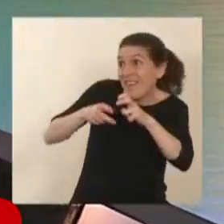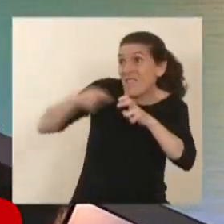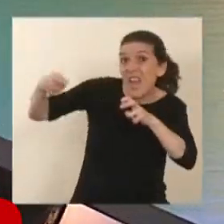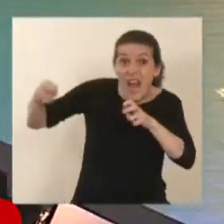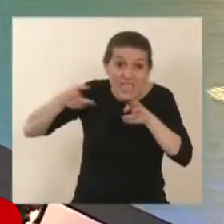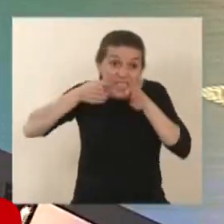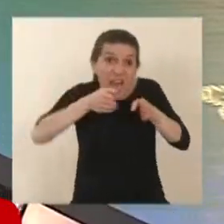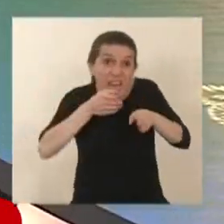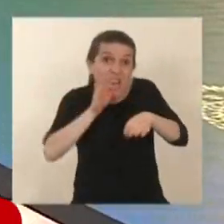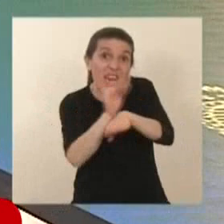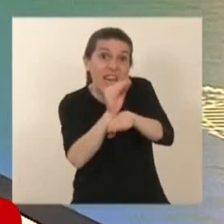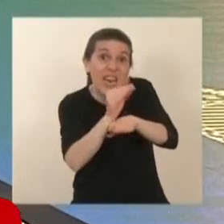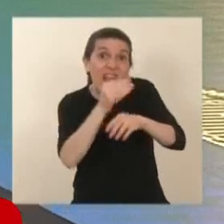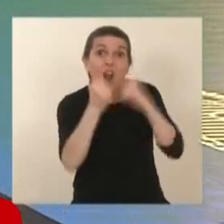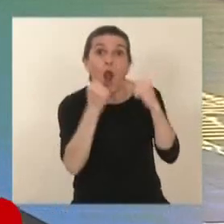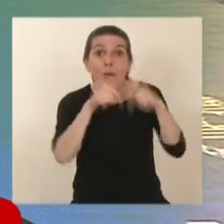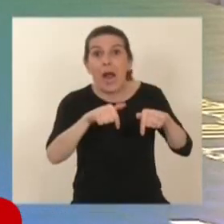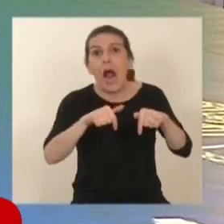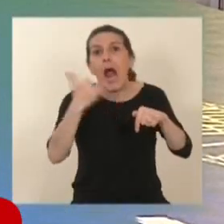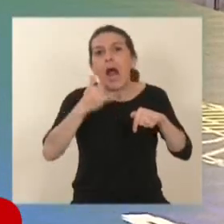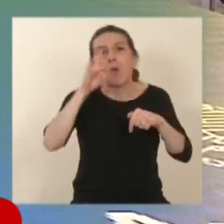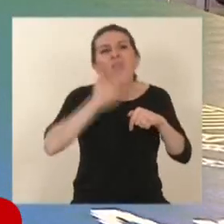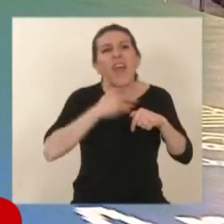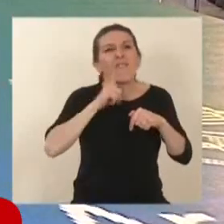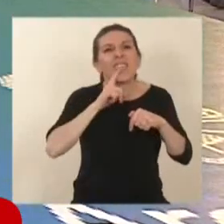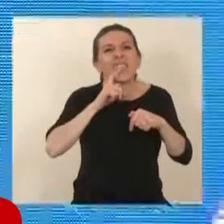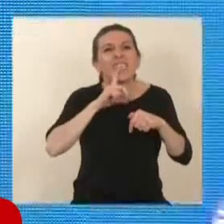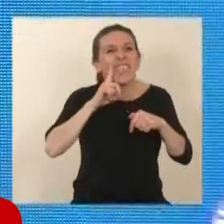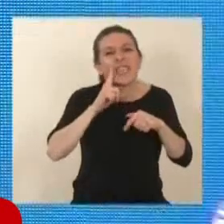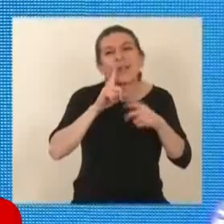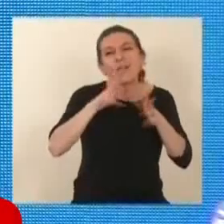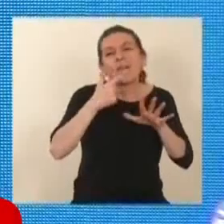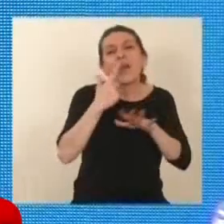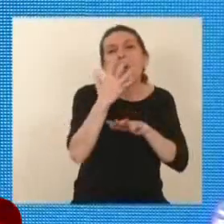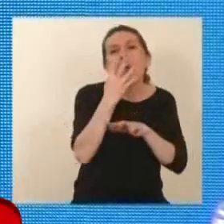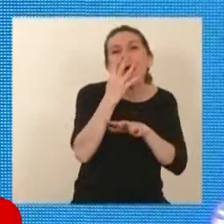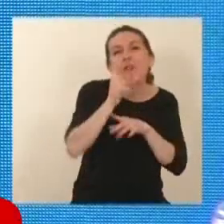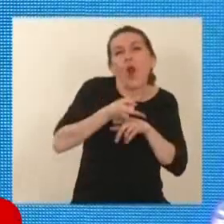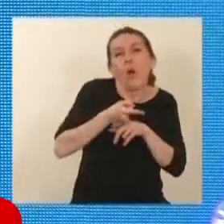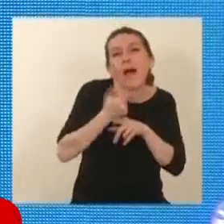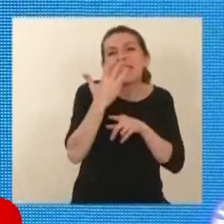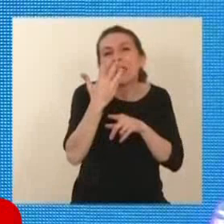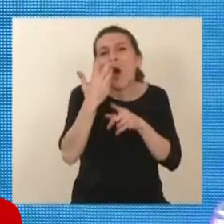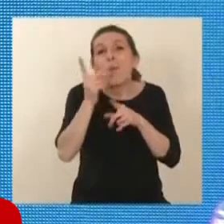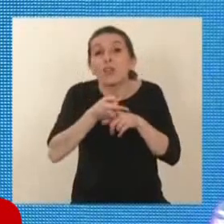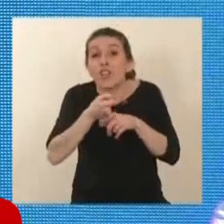que apuntamos a un déficit fiscal primario de alrededor del 4,5% del producto.